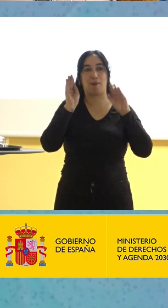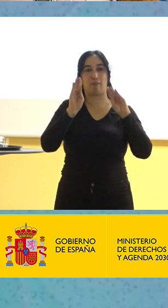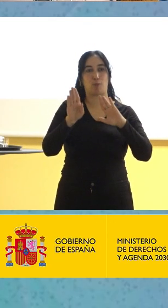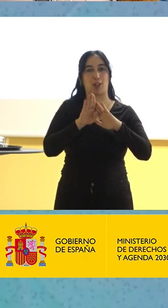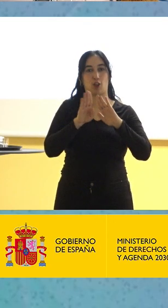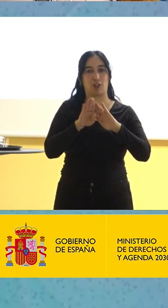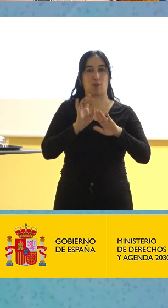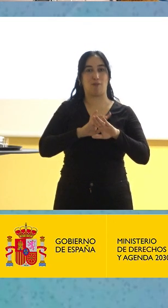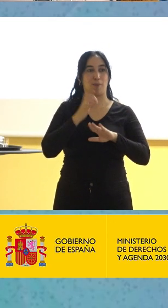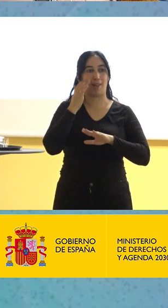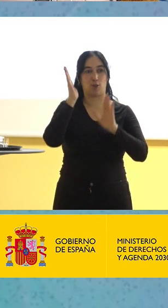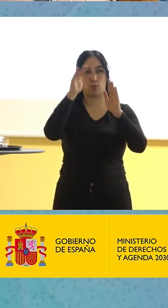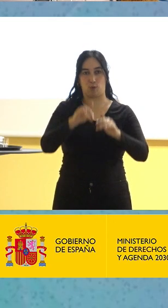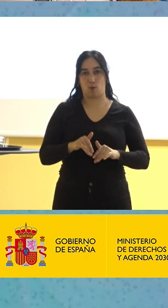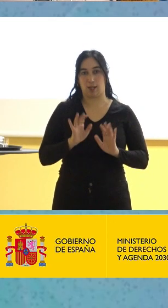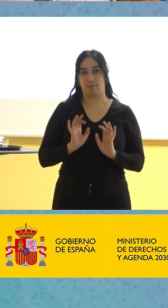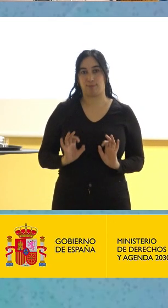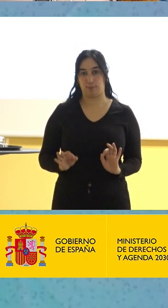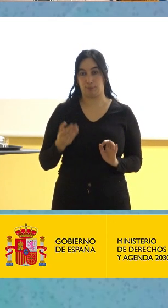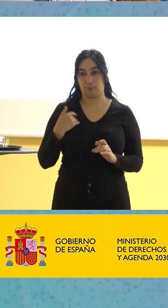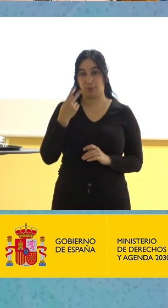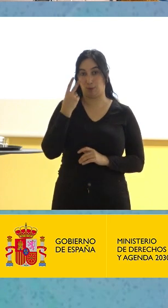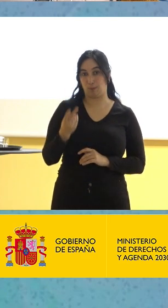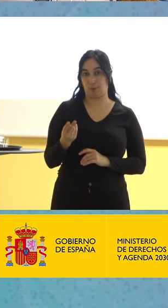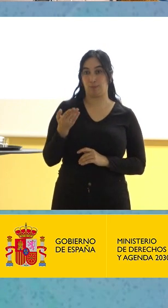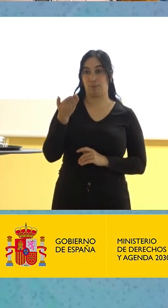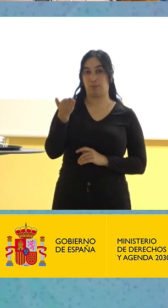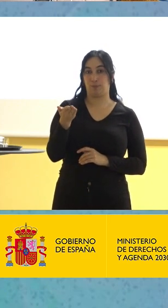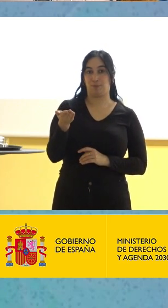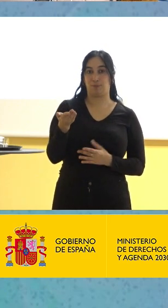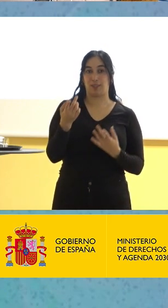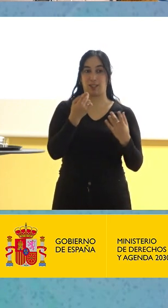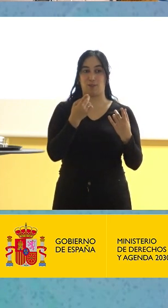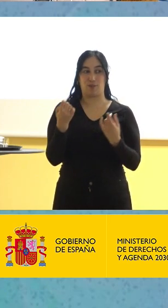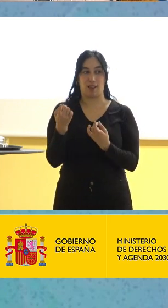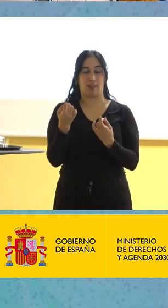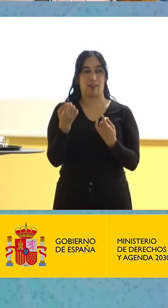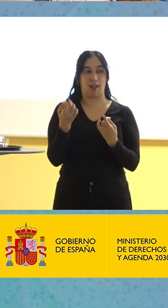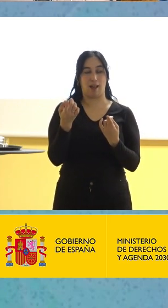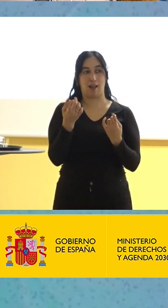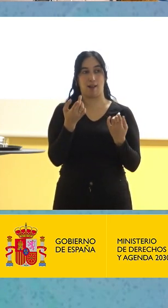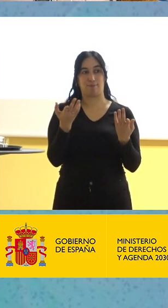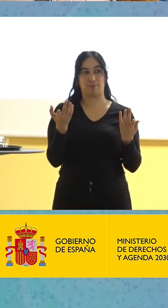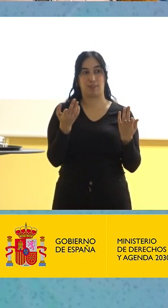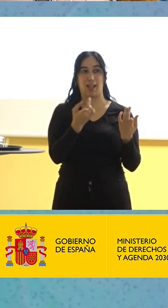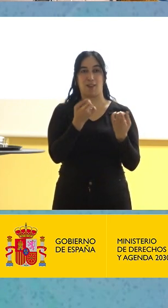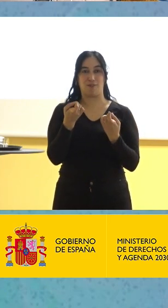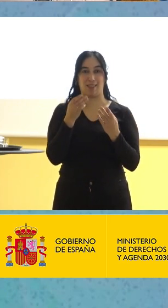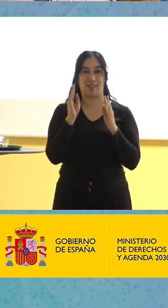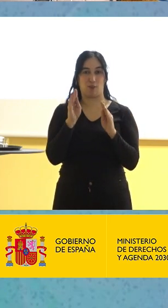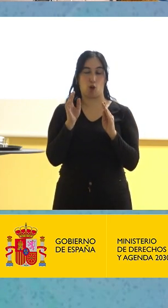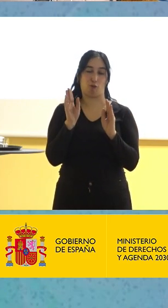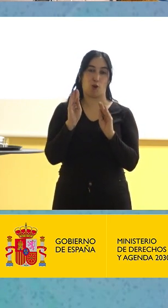raras y sobre todo pues lo encontramos, ¿no?, esta escasez o esta formación muy